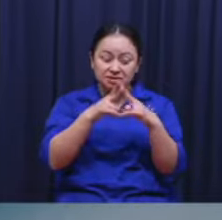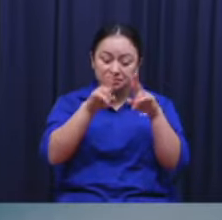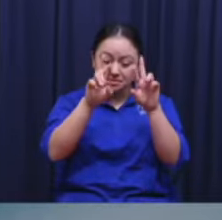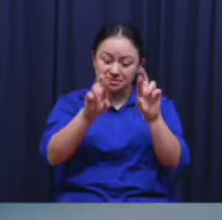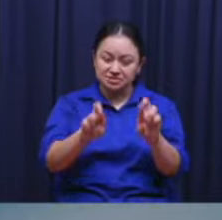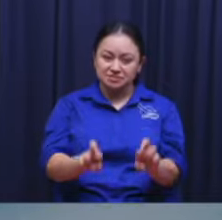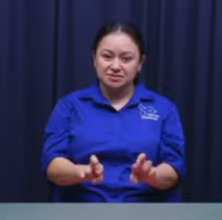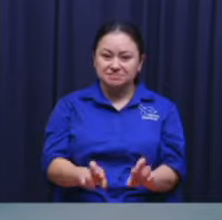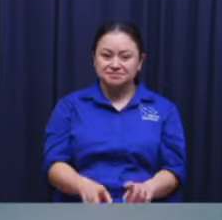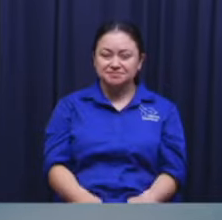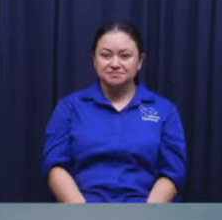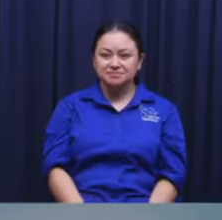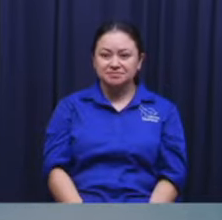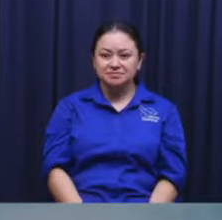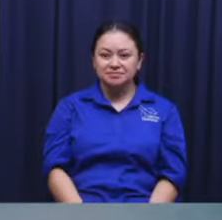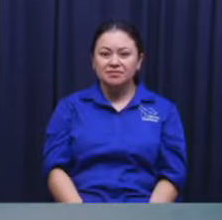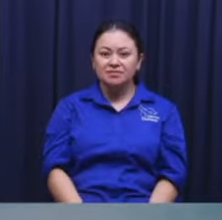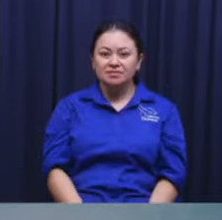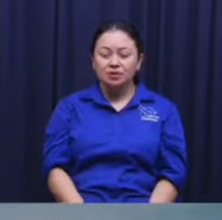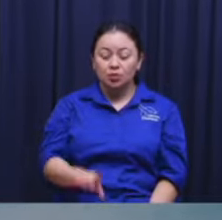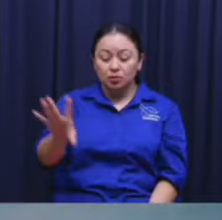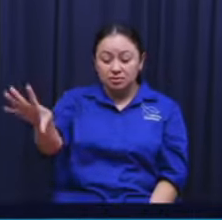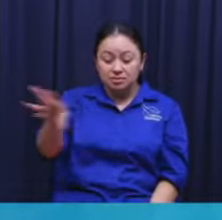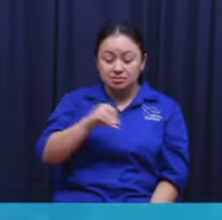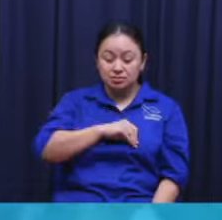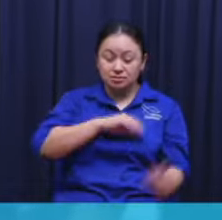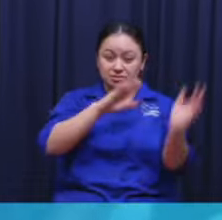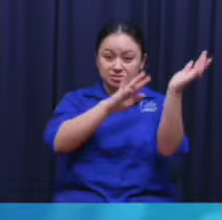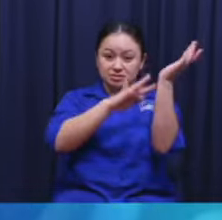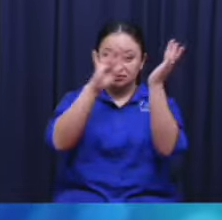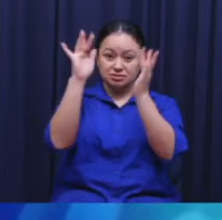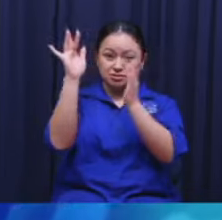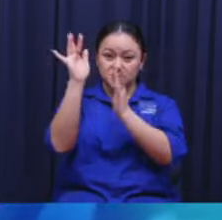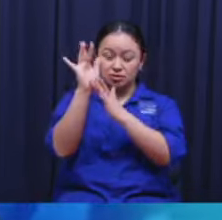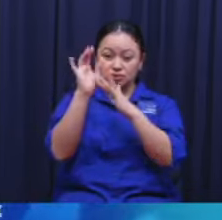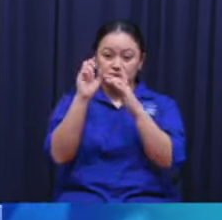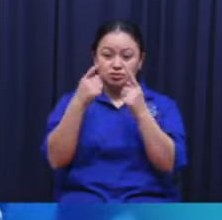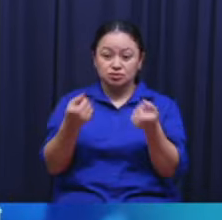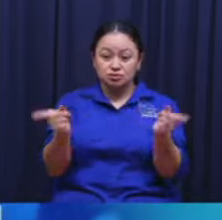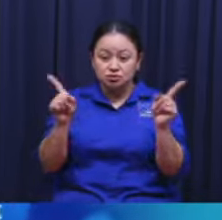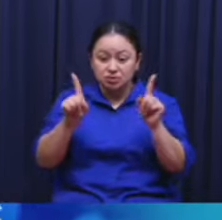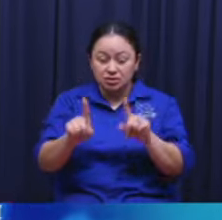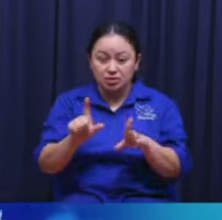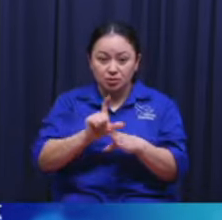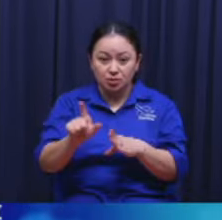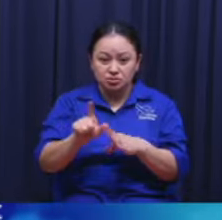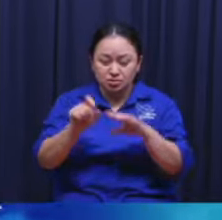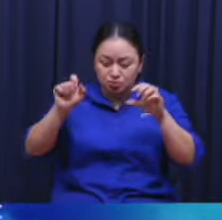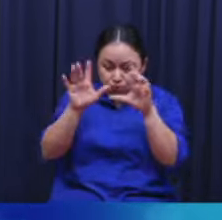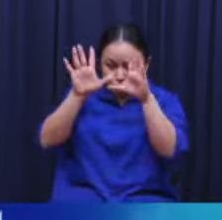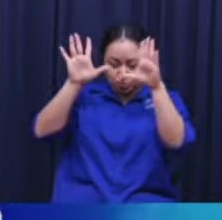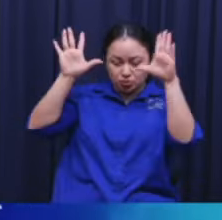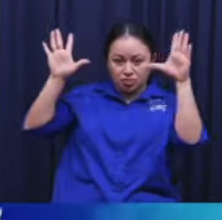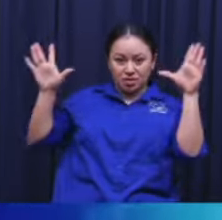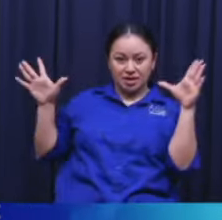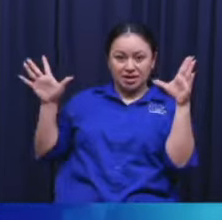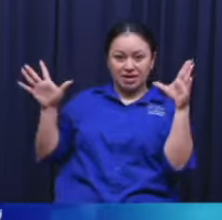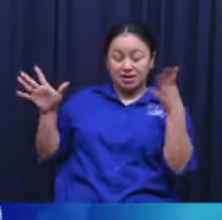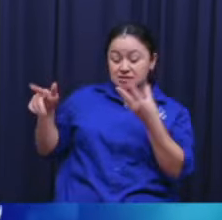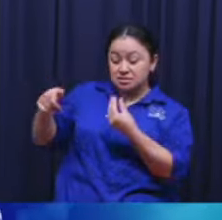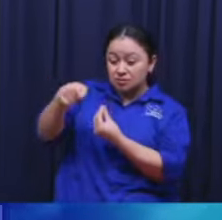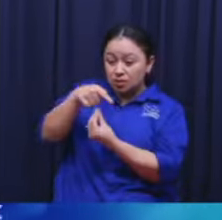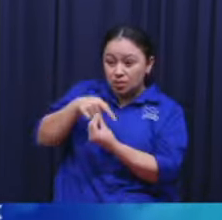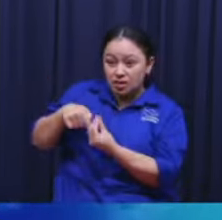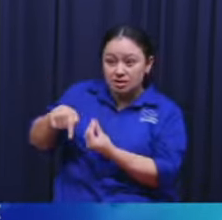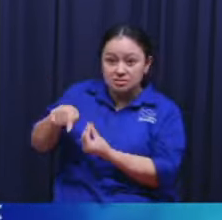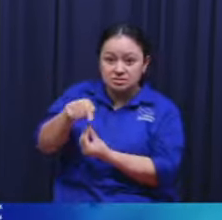que cuando se convirtió al Señor, empezaron a suceder cosas muy serias en su casa, pero serias,